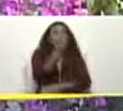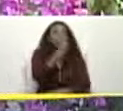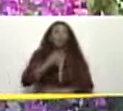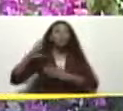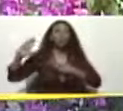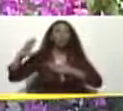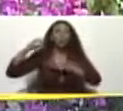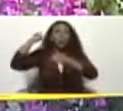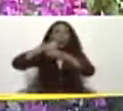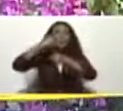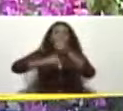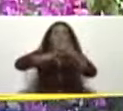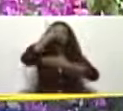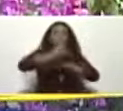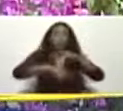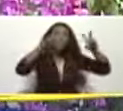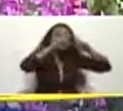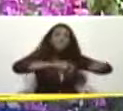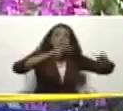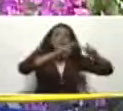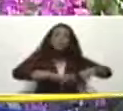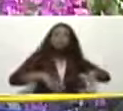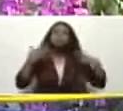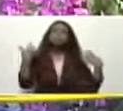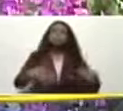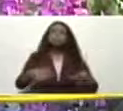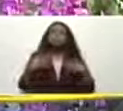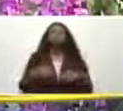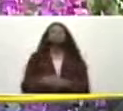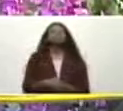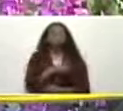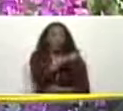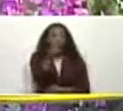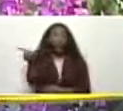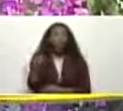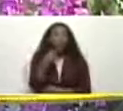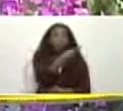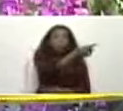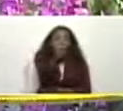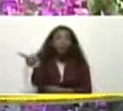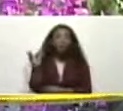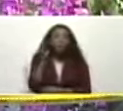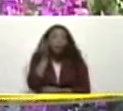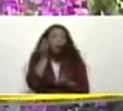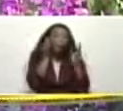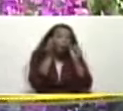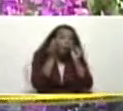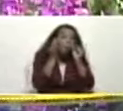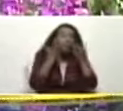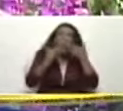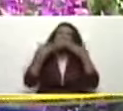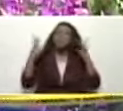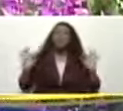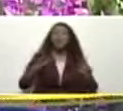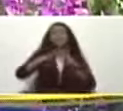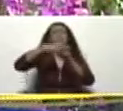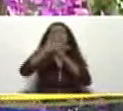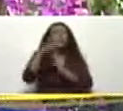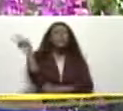compromiso, proyecto de investigación. Por eso es que digo, estamos en las mejores